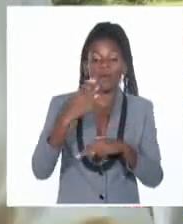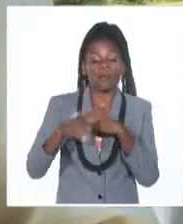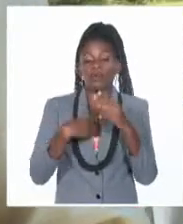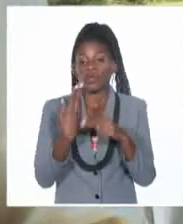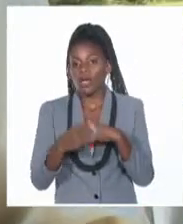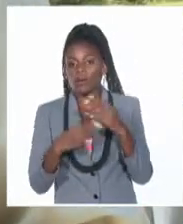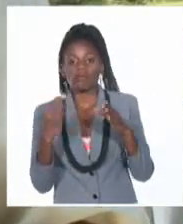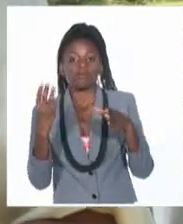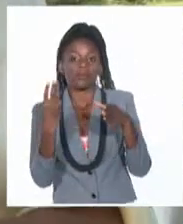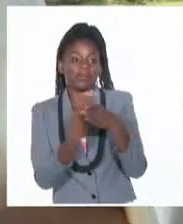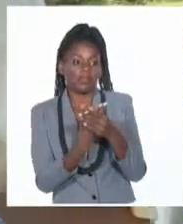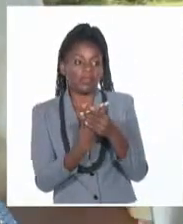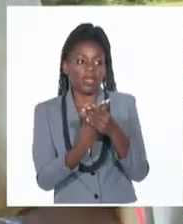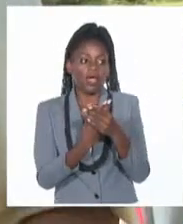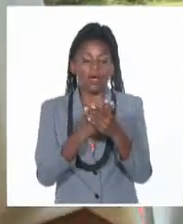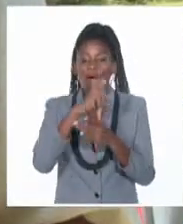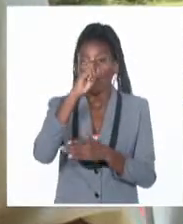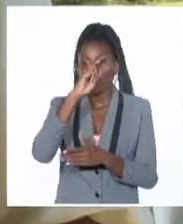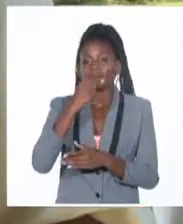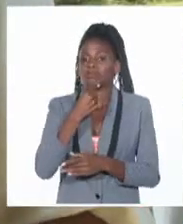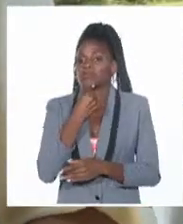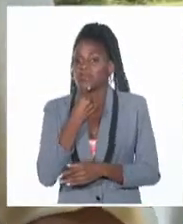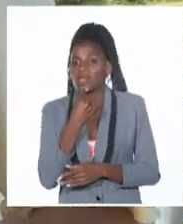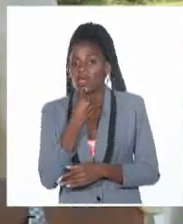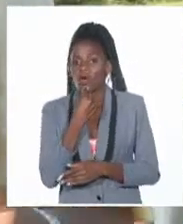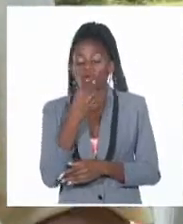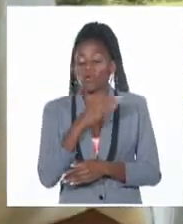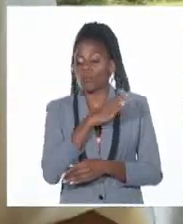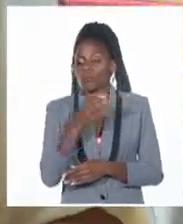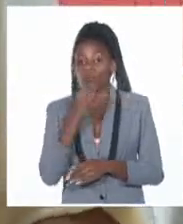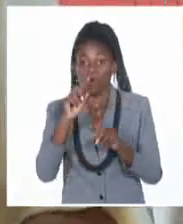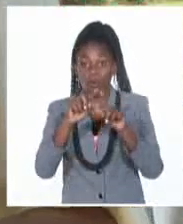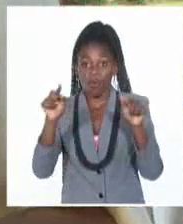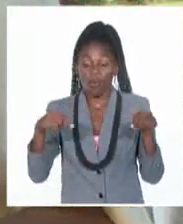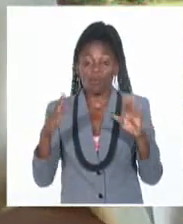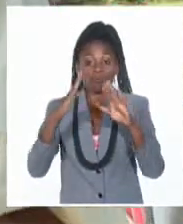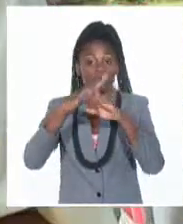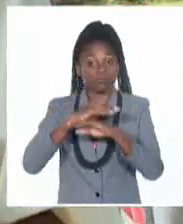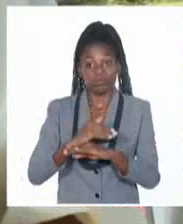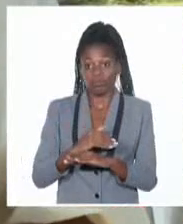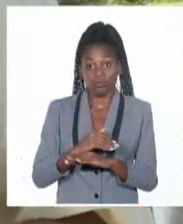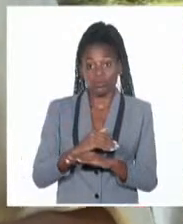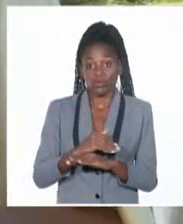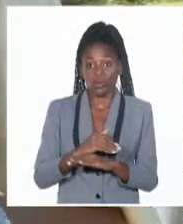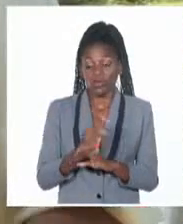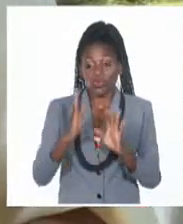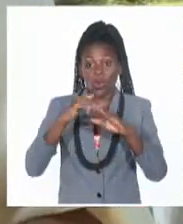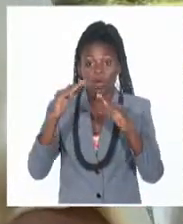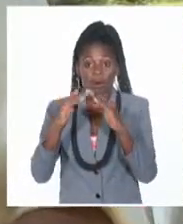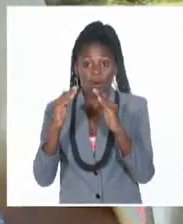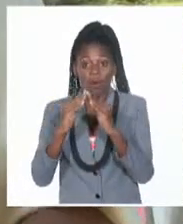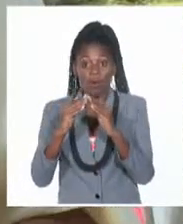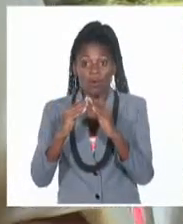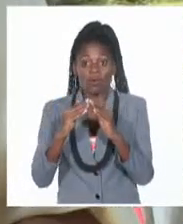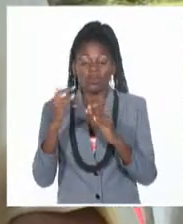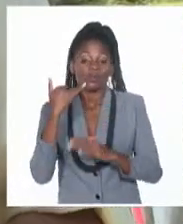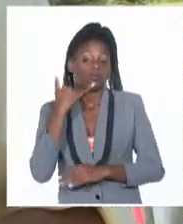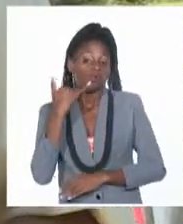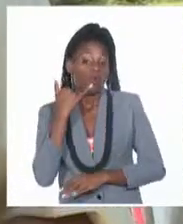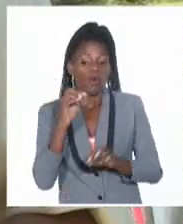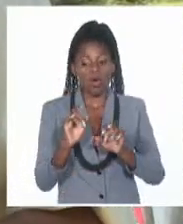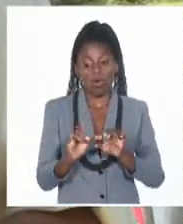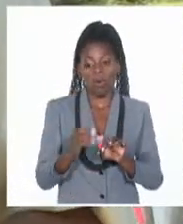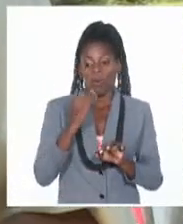trasladarse hasta las oficinas de correo o que no disponen en su vivienda de un móvil, de una computadora